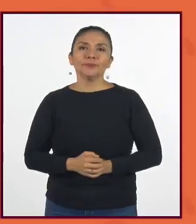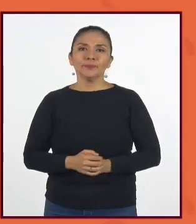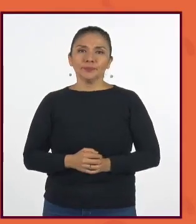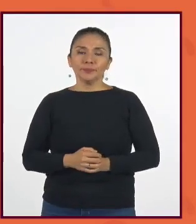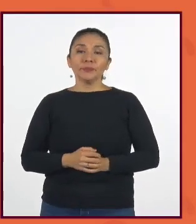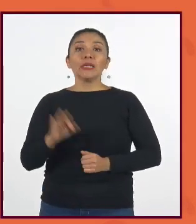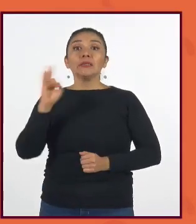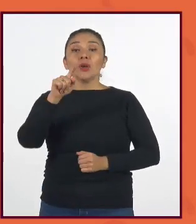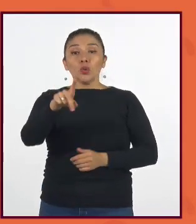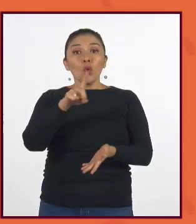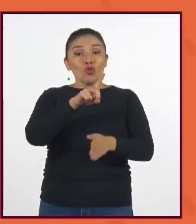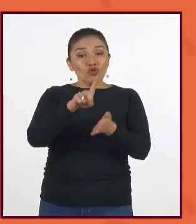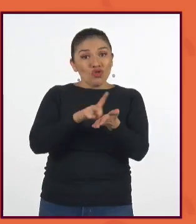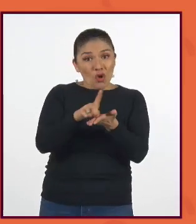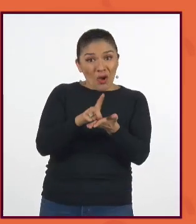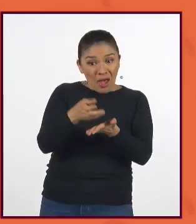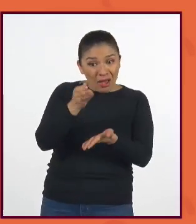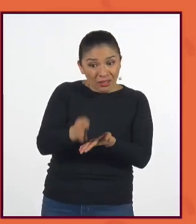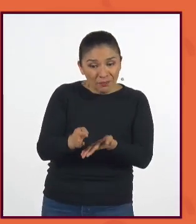te dañas.